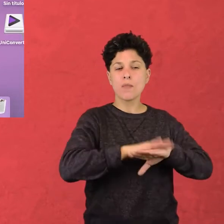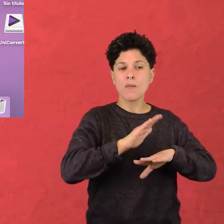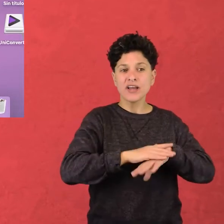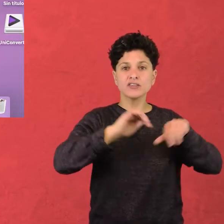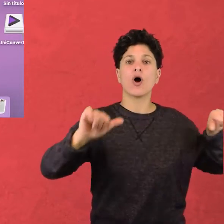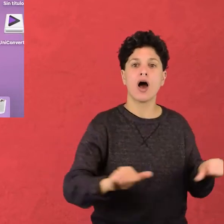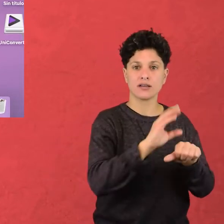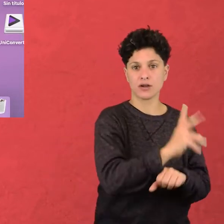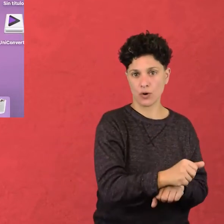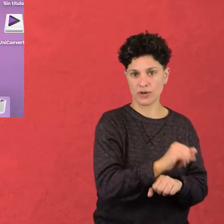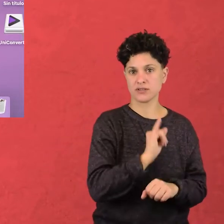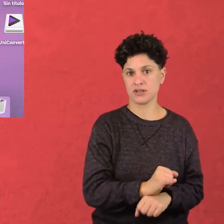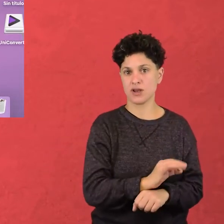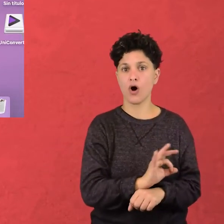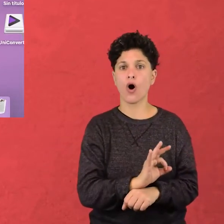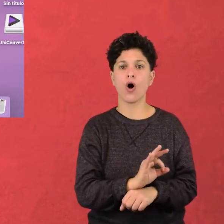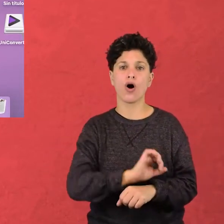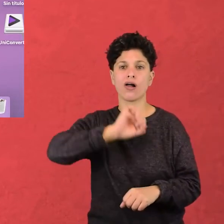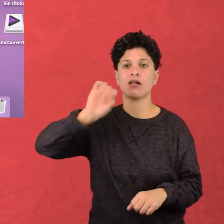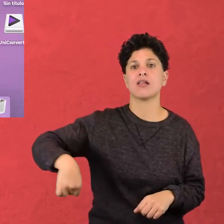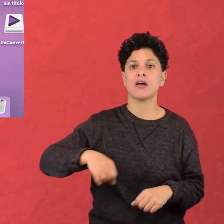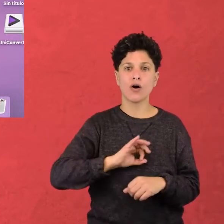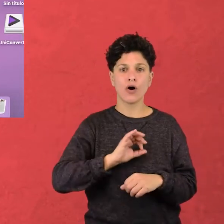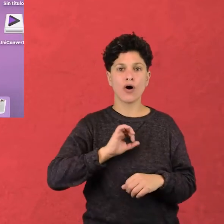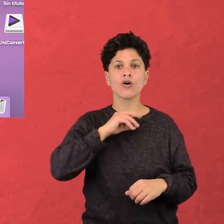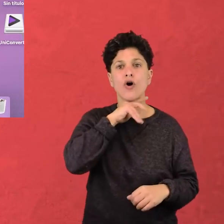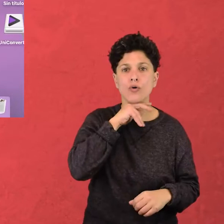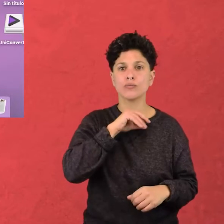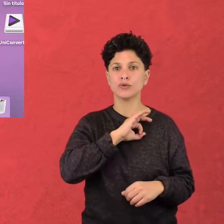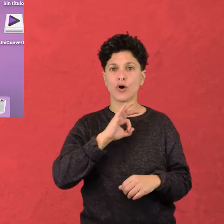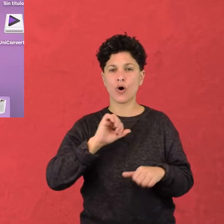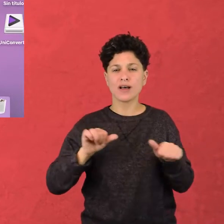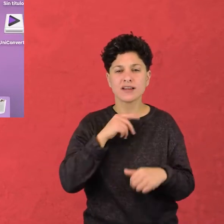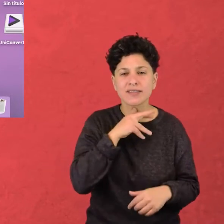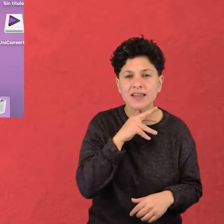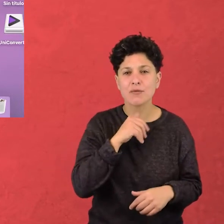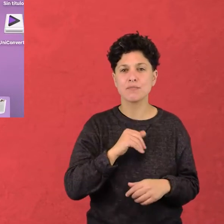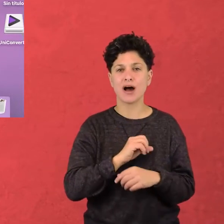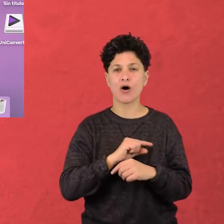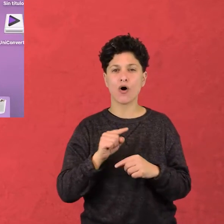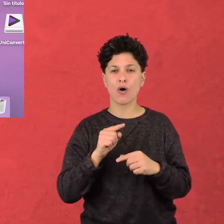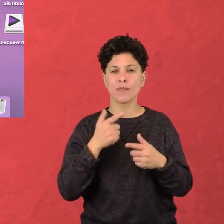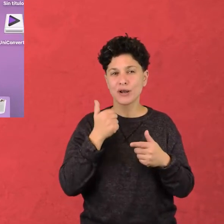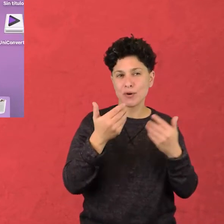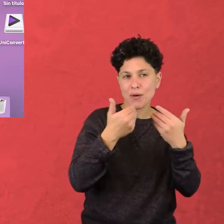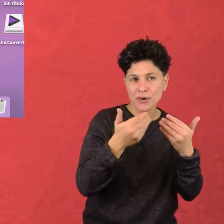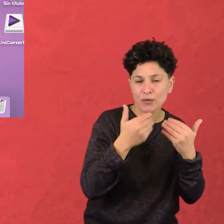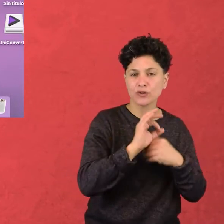necesariamente robar, sino ser deshonesto, ser corrupto, hacer trampa en un